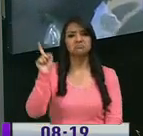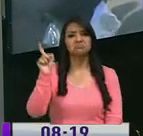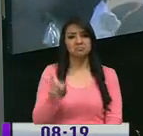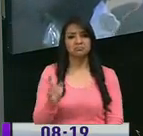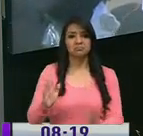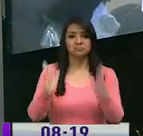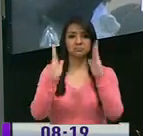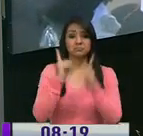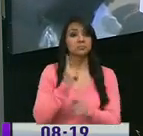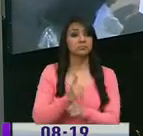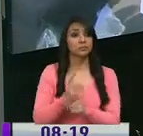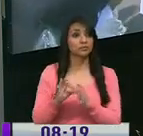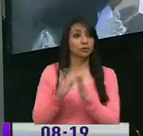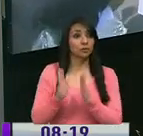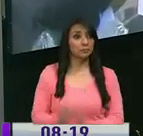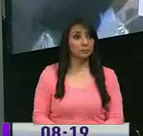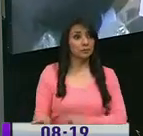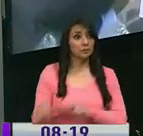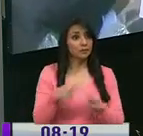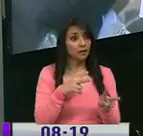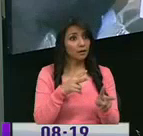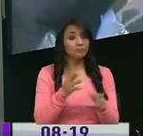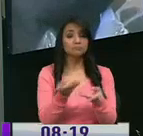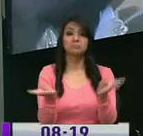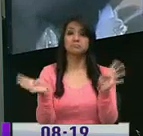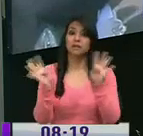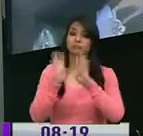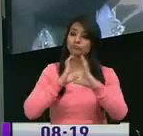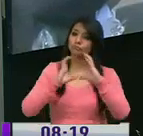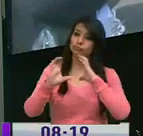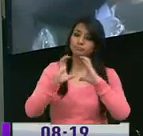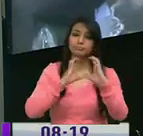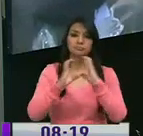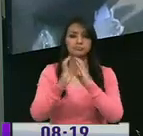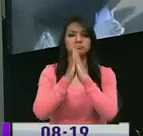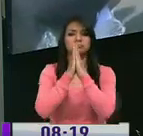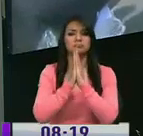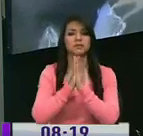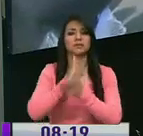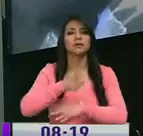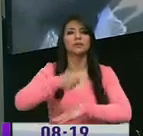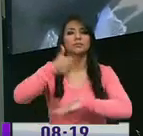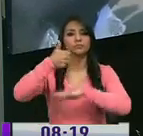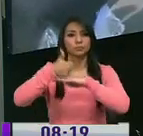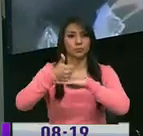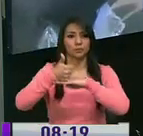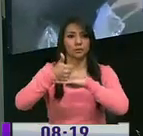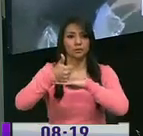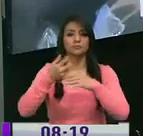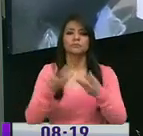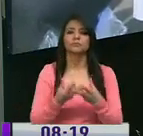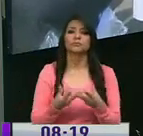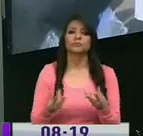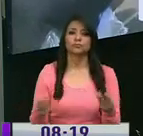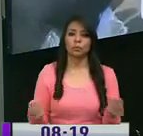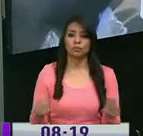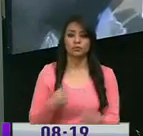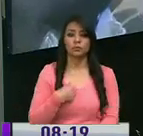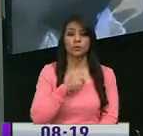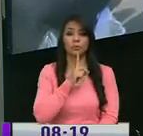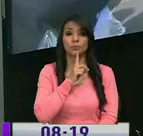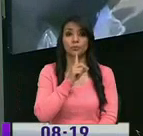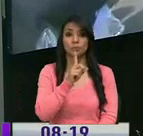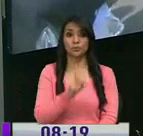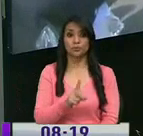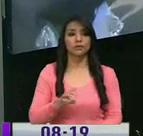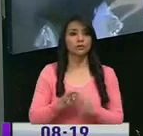está Sofía, justamente para conversar con ellos y hacer un llamado de atención y las solicitudes del caso. Yo preparo la vela y Sofía,